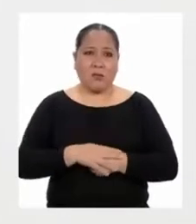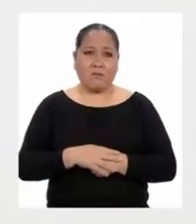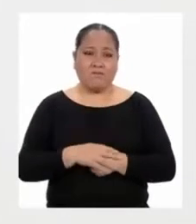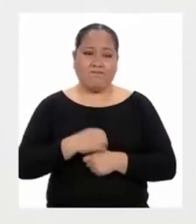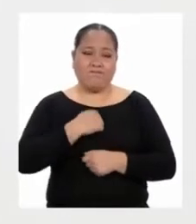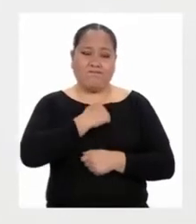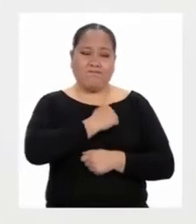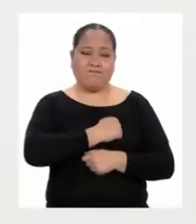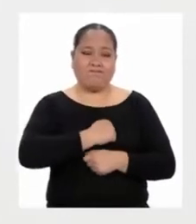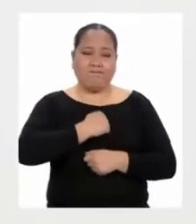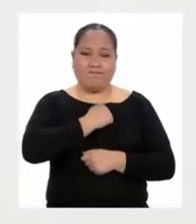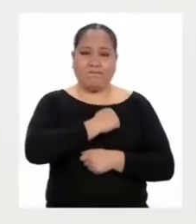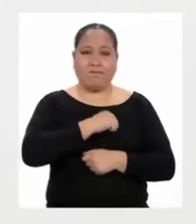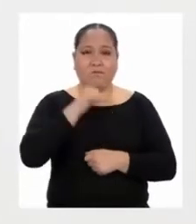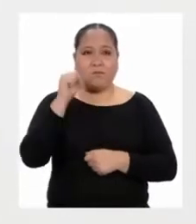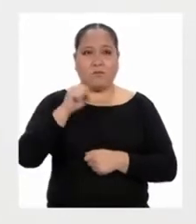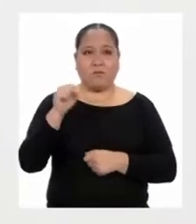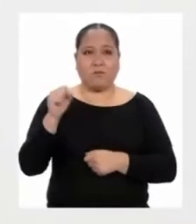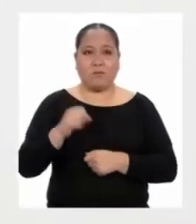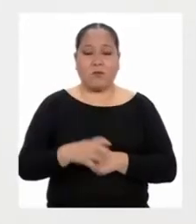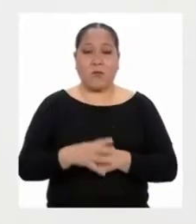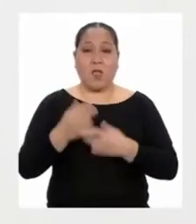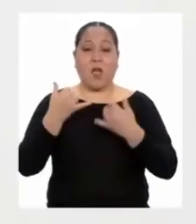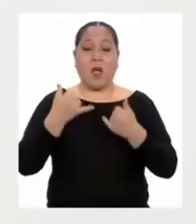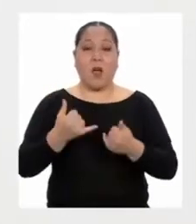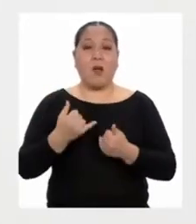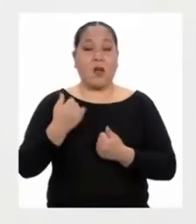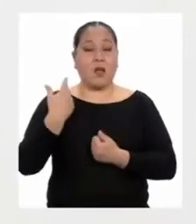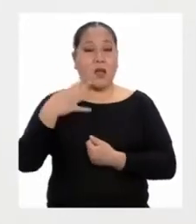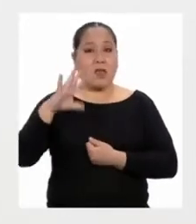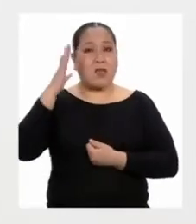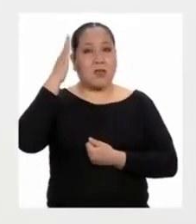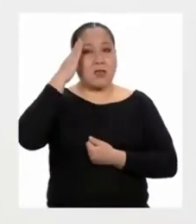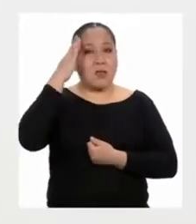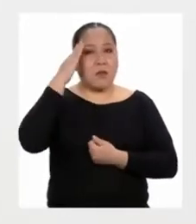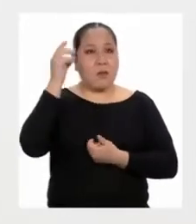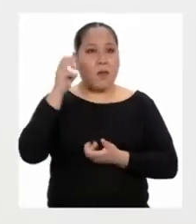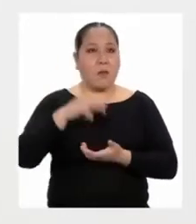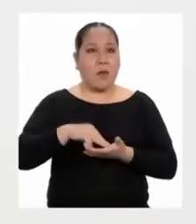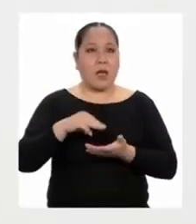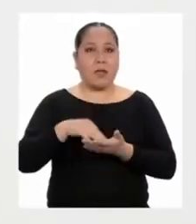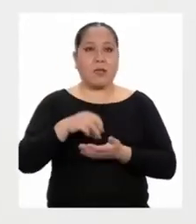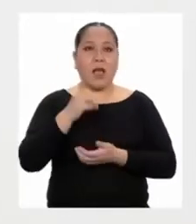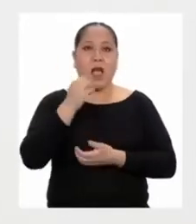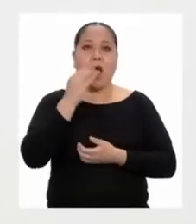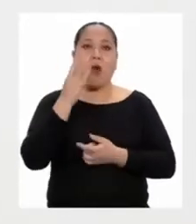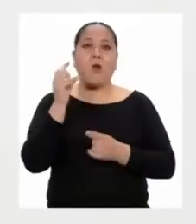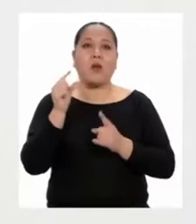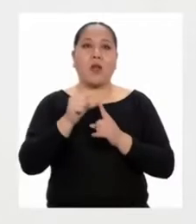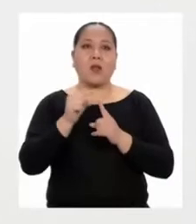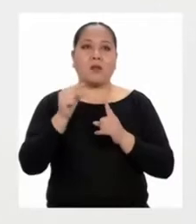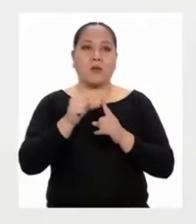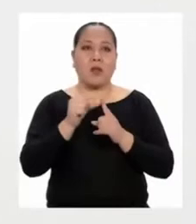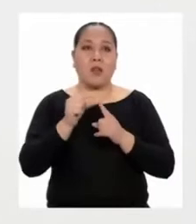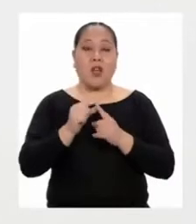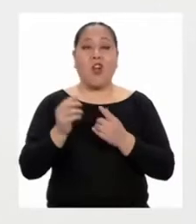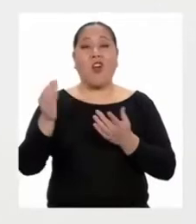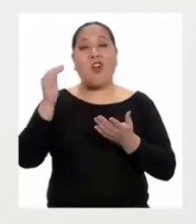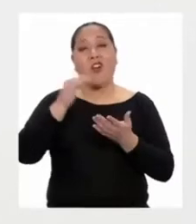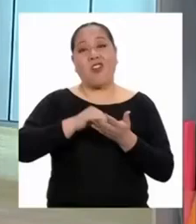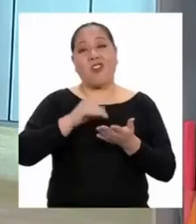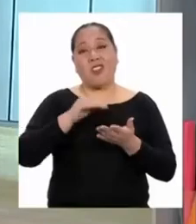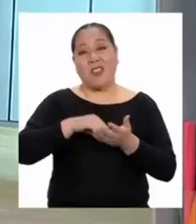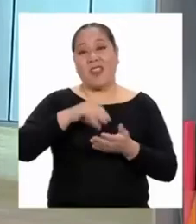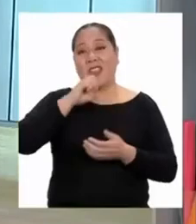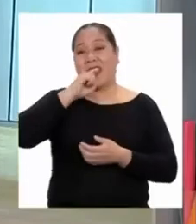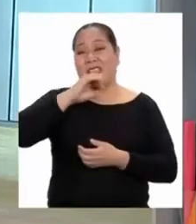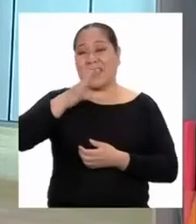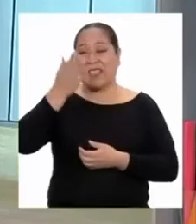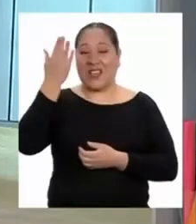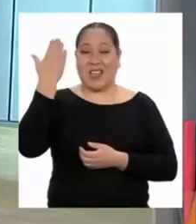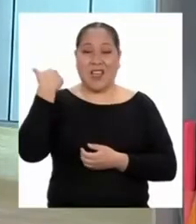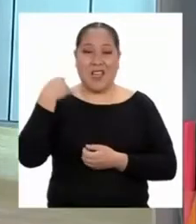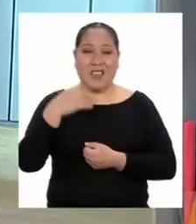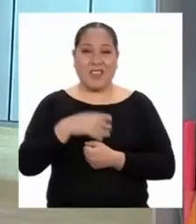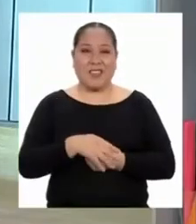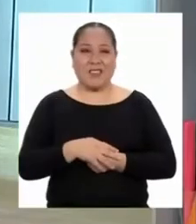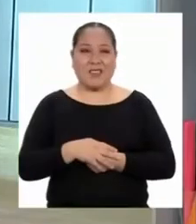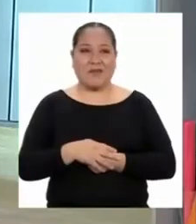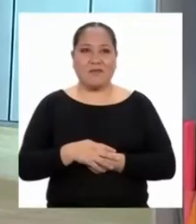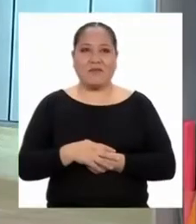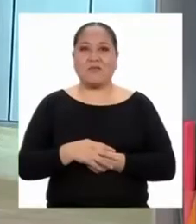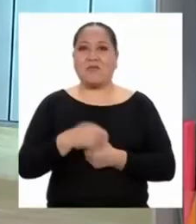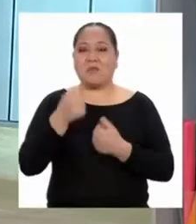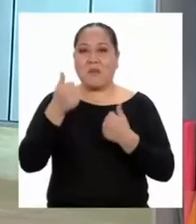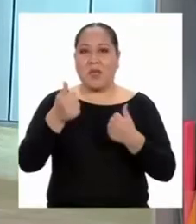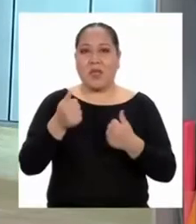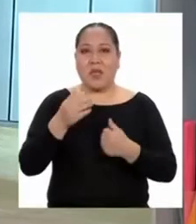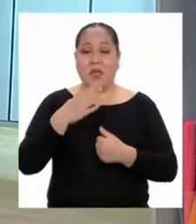Lamentablemente, pero ahora que es más consciente de eso, algunas palabras las ha vuelto a decir como antes. ¡Qué bien! En mi